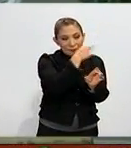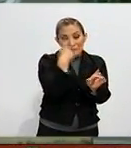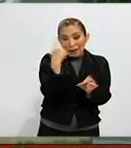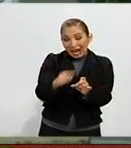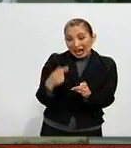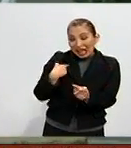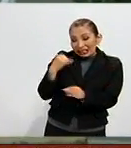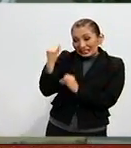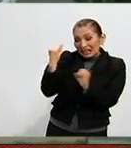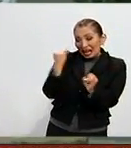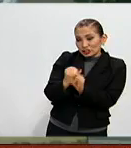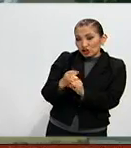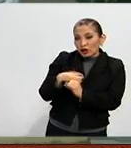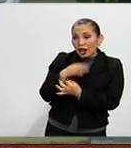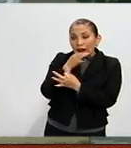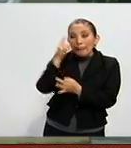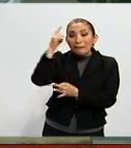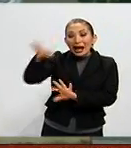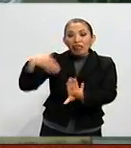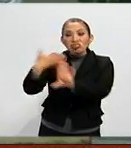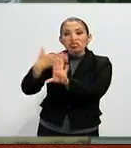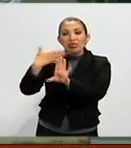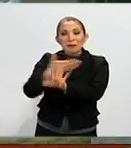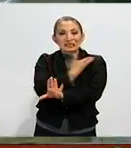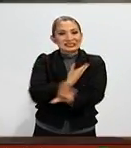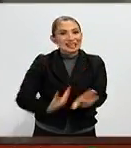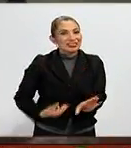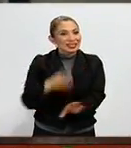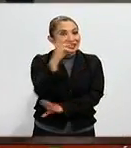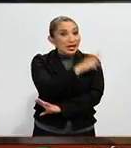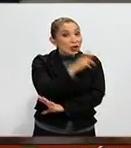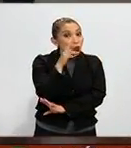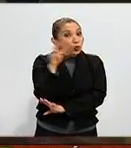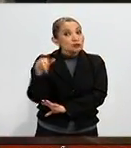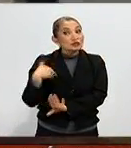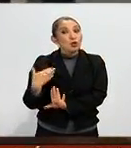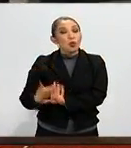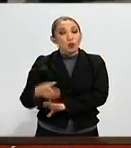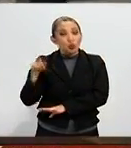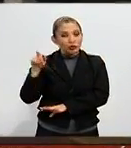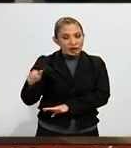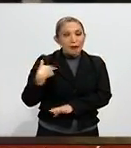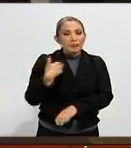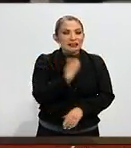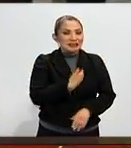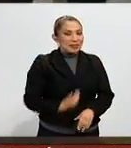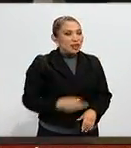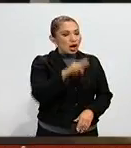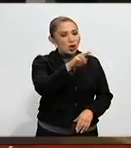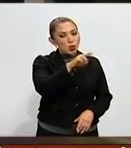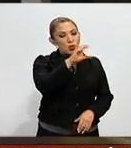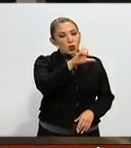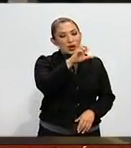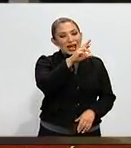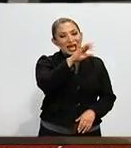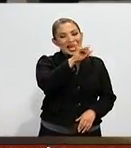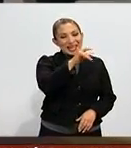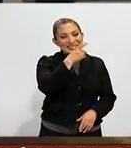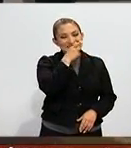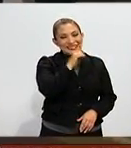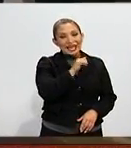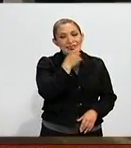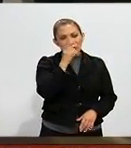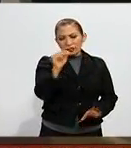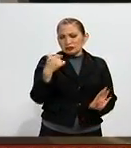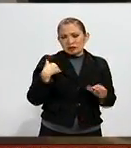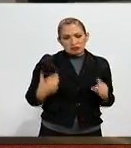Desarrollo Internacional a fin de atacar al presidente de Rusia, Vladimir Putin. El presidente de Ucrania, Petro Poroshenko,